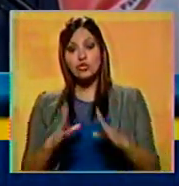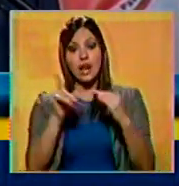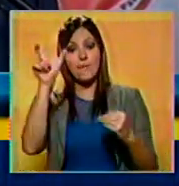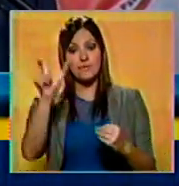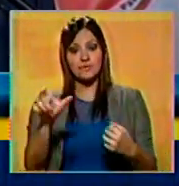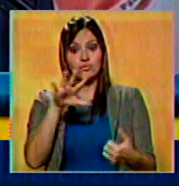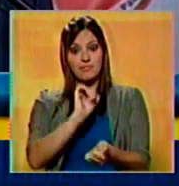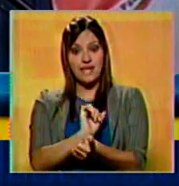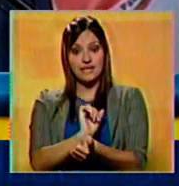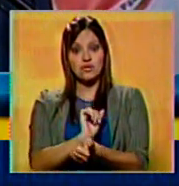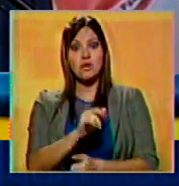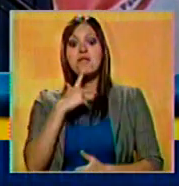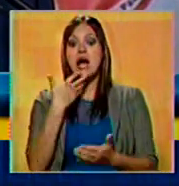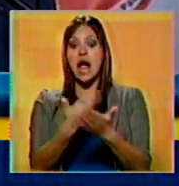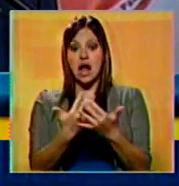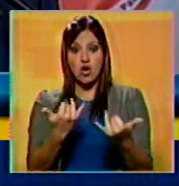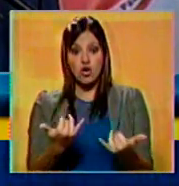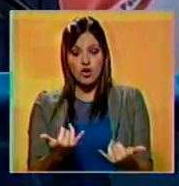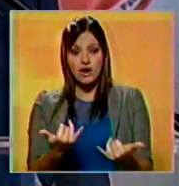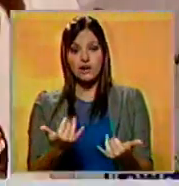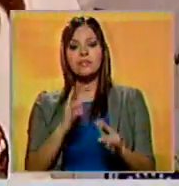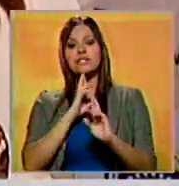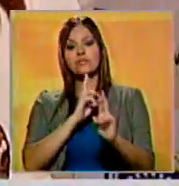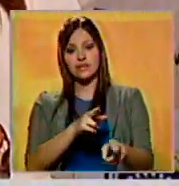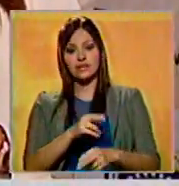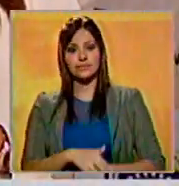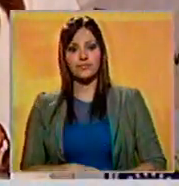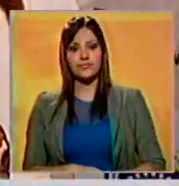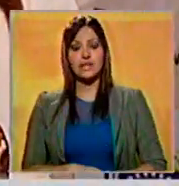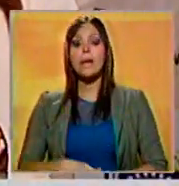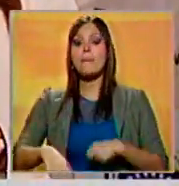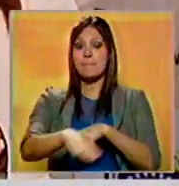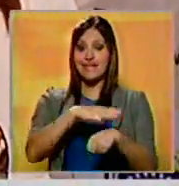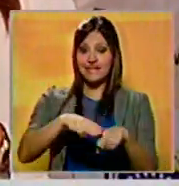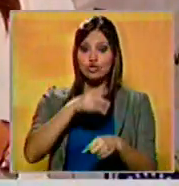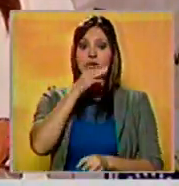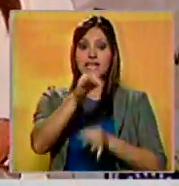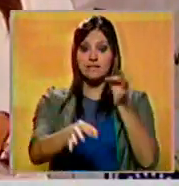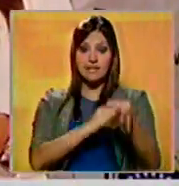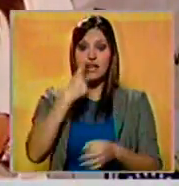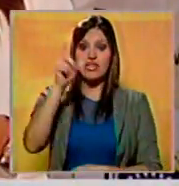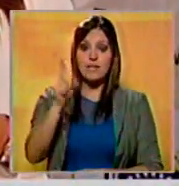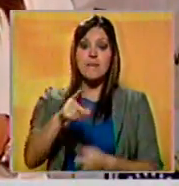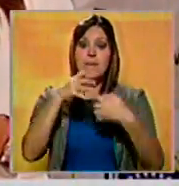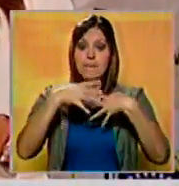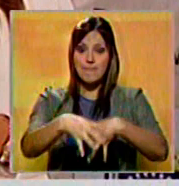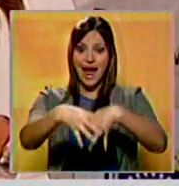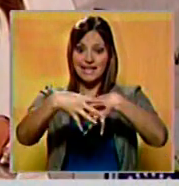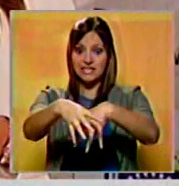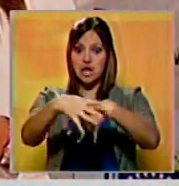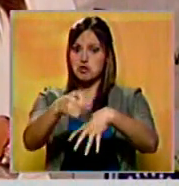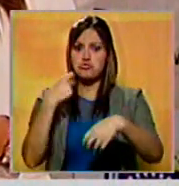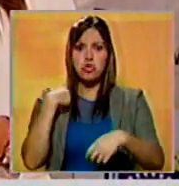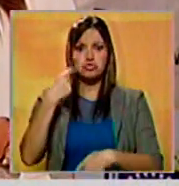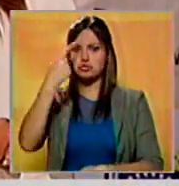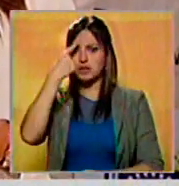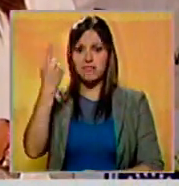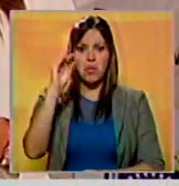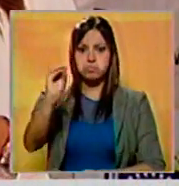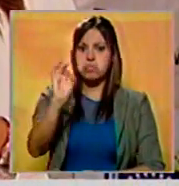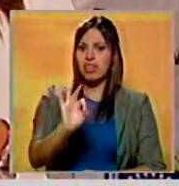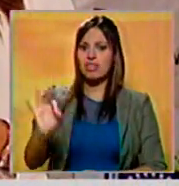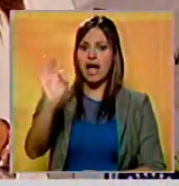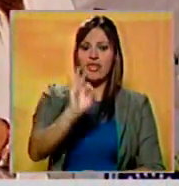detenidos. Ese hasta este momento el parte. Interior, Justicia y Paz señaló sobre la marcha que no conocía o que no se había